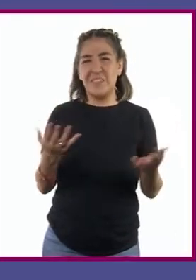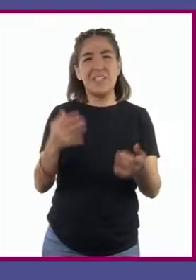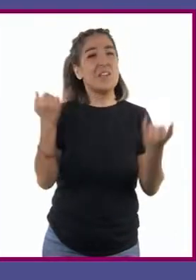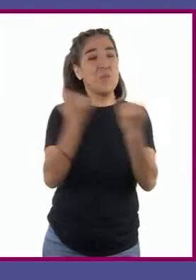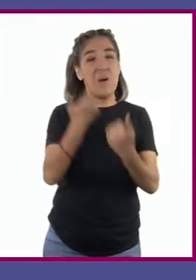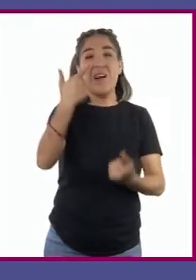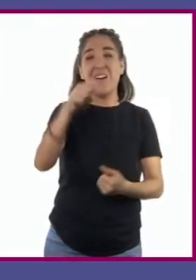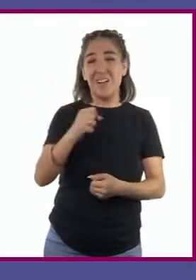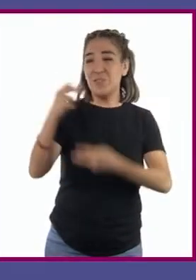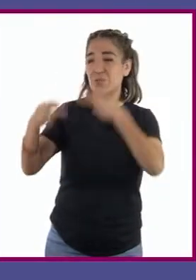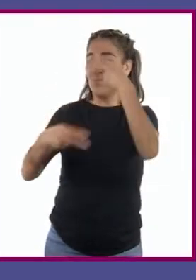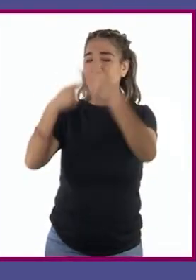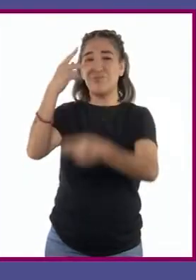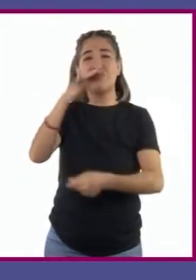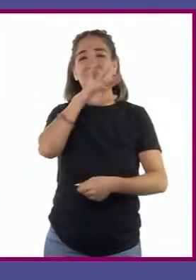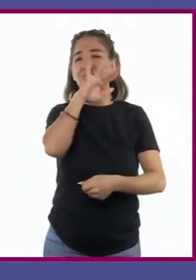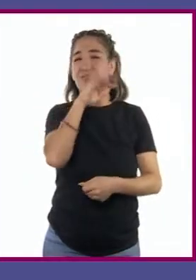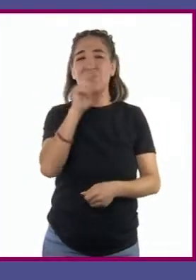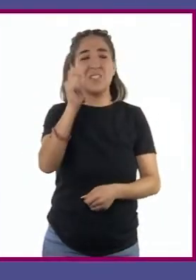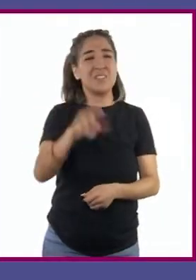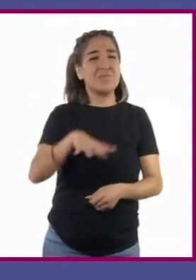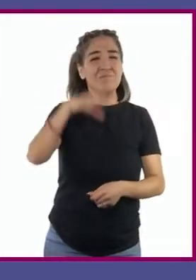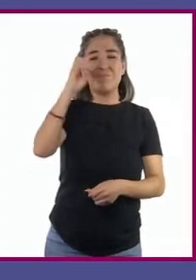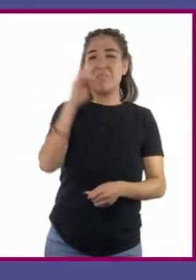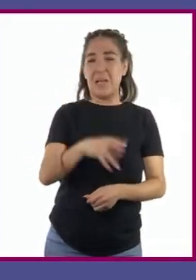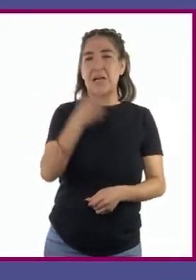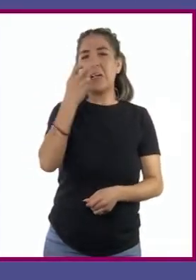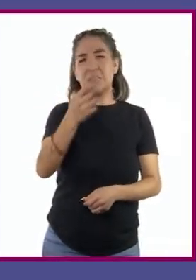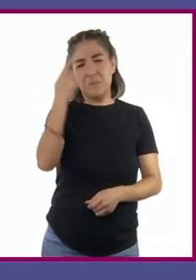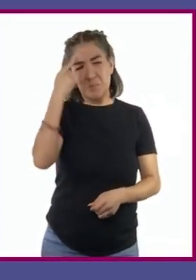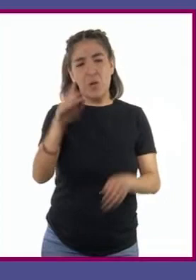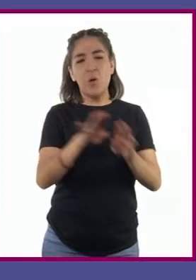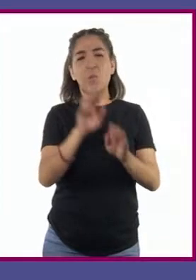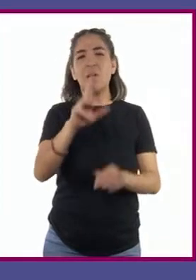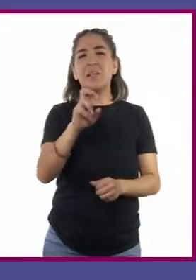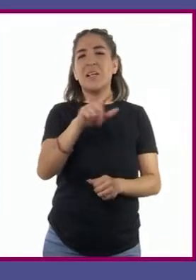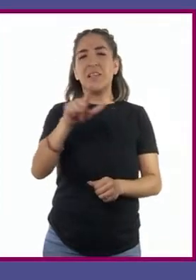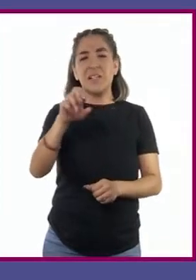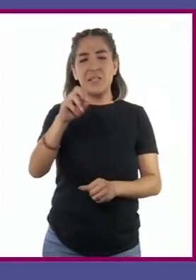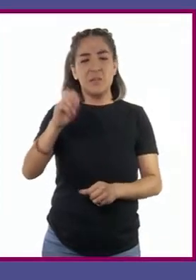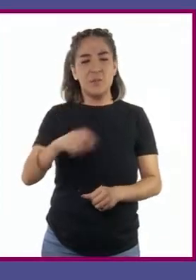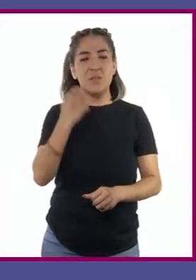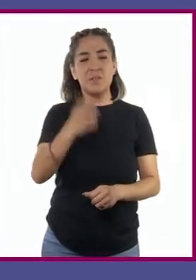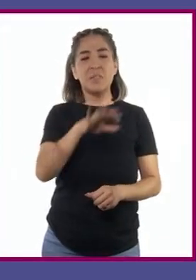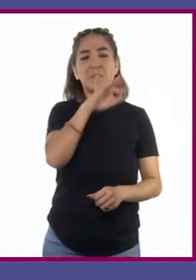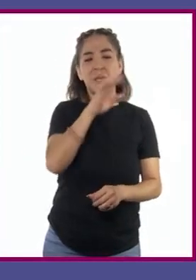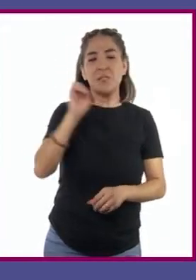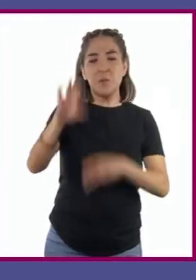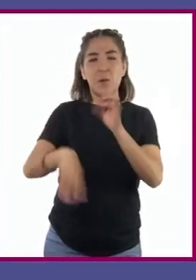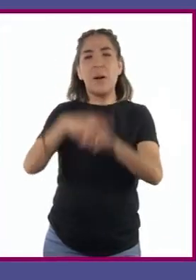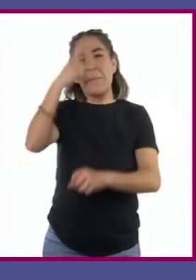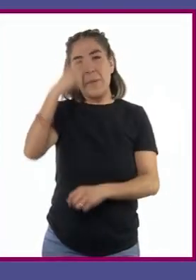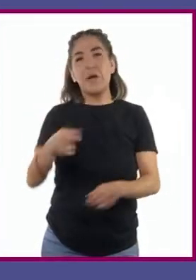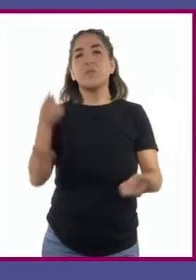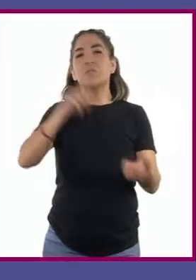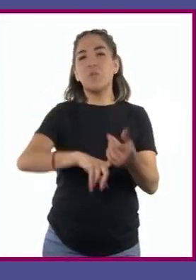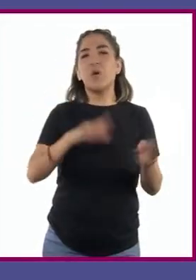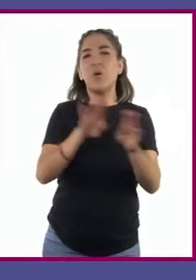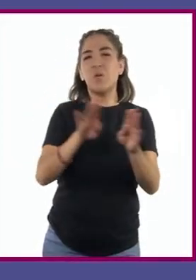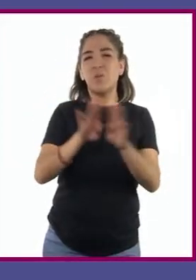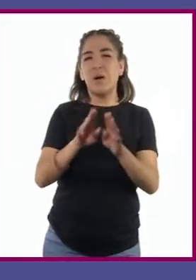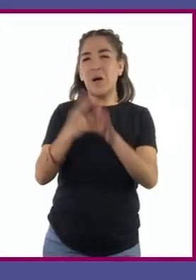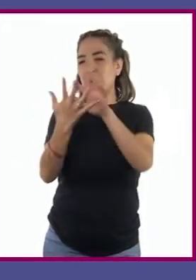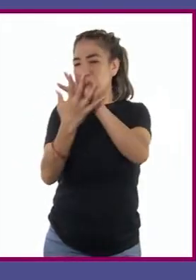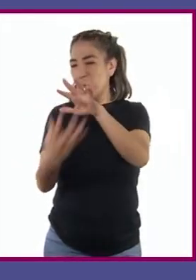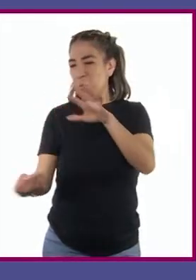gases contaminantes. Crear un relleno sanitario es una forma en que se puede resolver el problema para evitar los olores desagradables